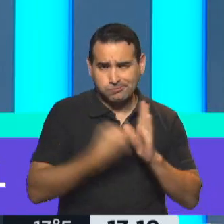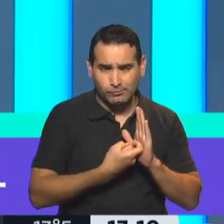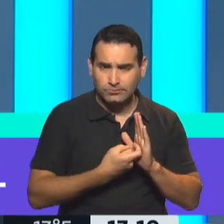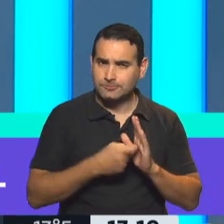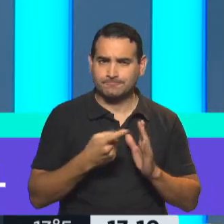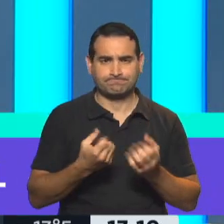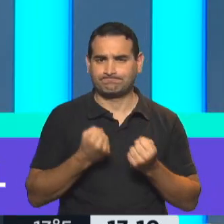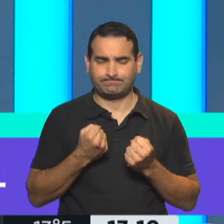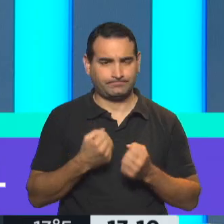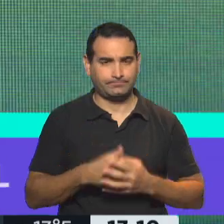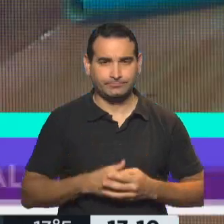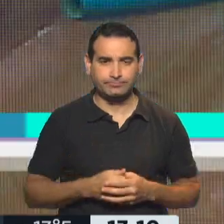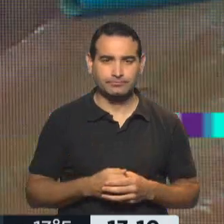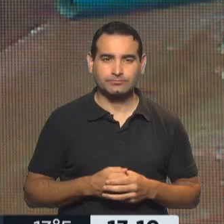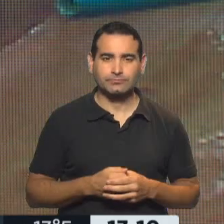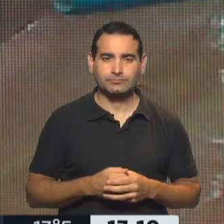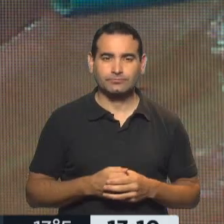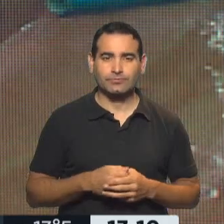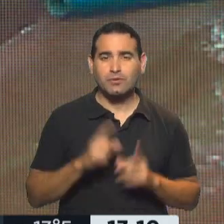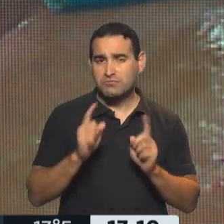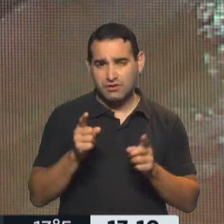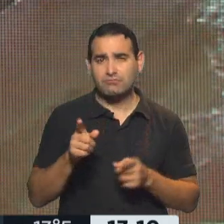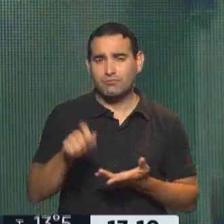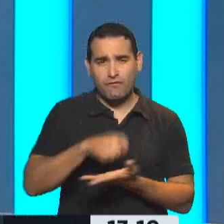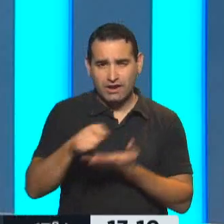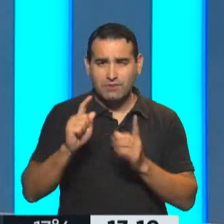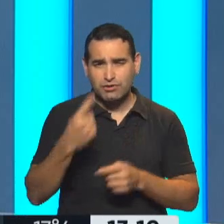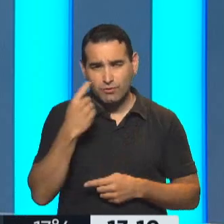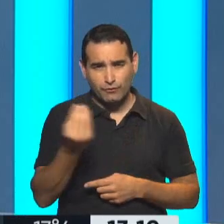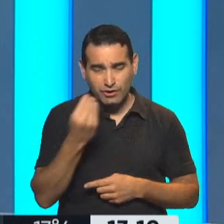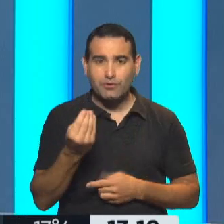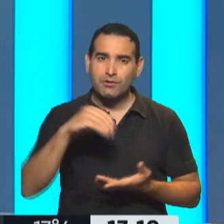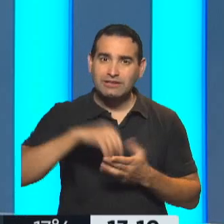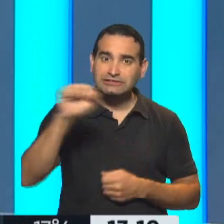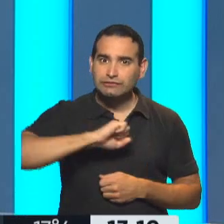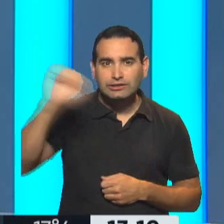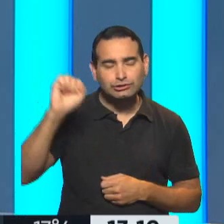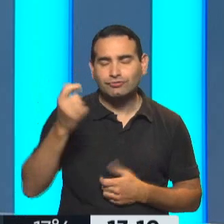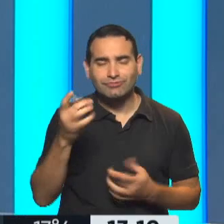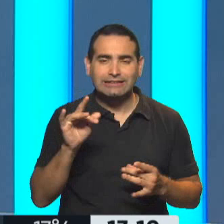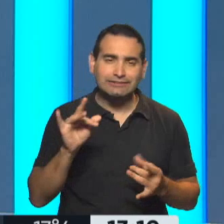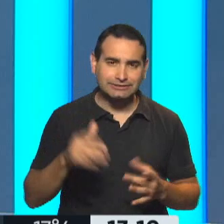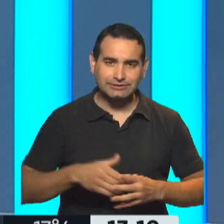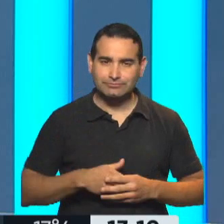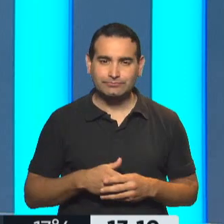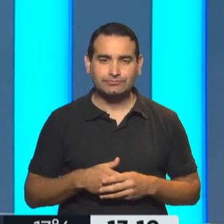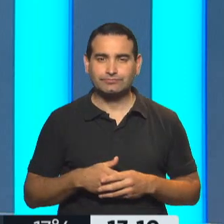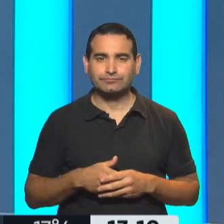resistencia de todo esto que estamos comentando los especuladores de siempre los especuladores siempre y encima con inflación esto se hace mucho más complicado